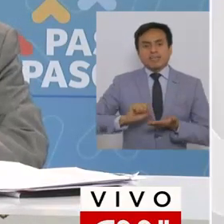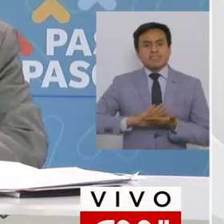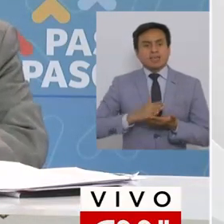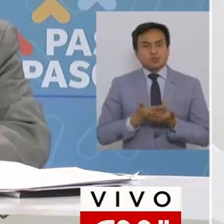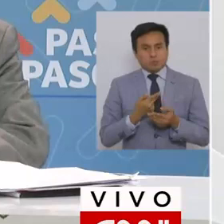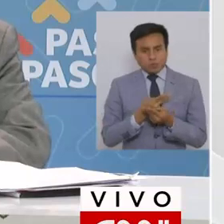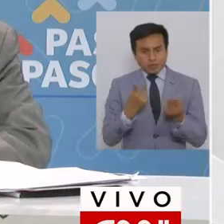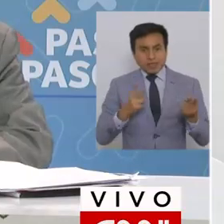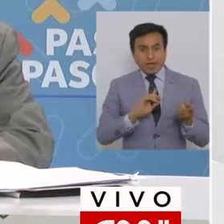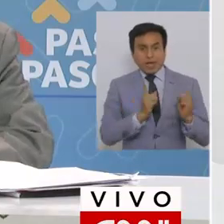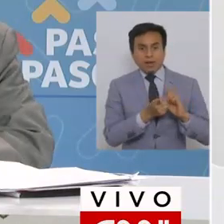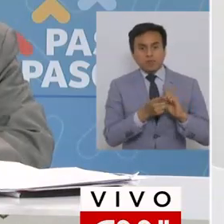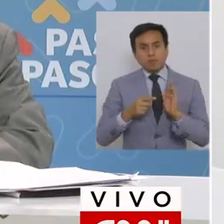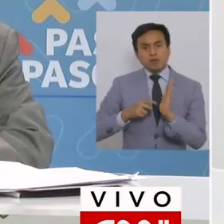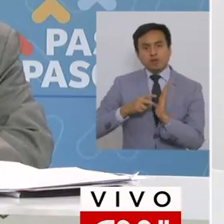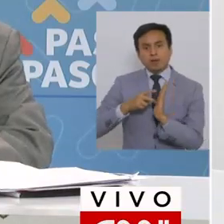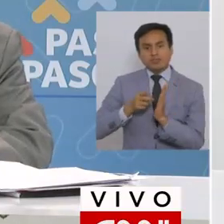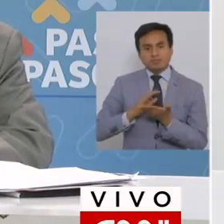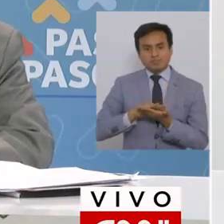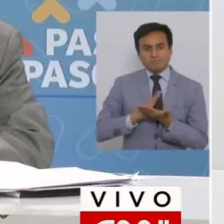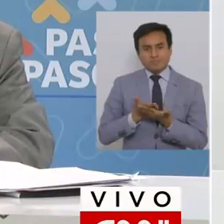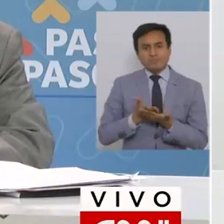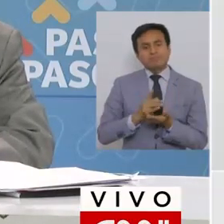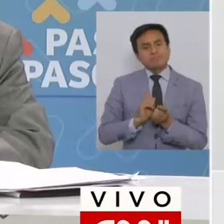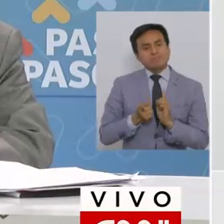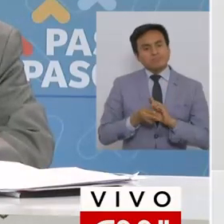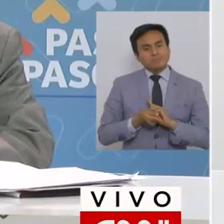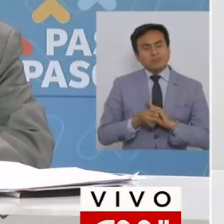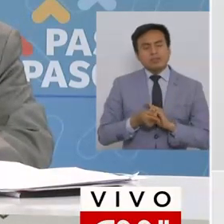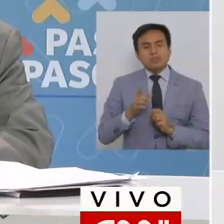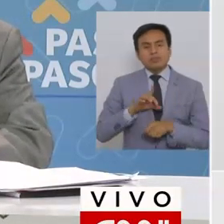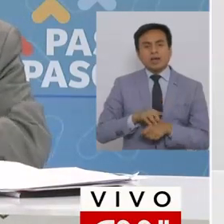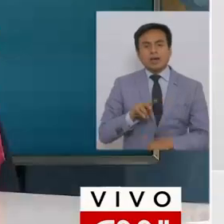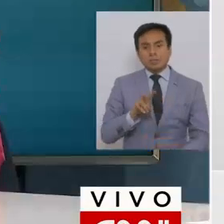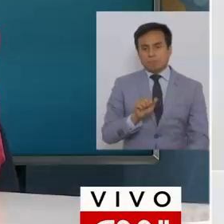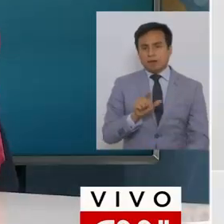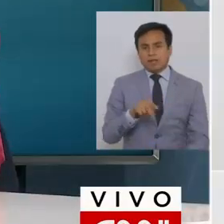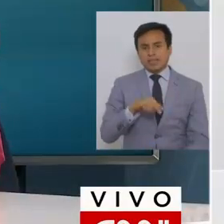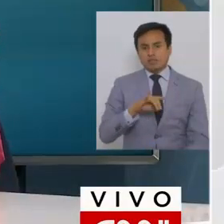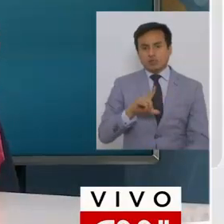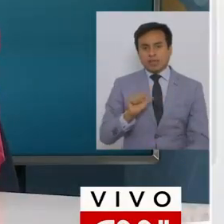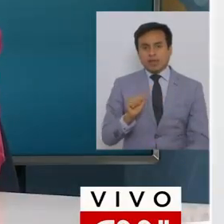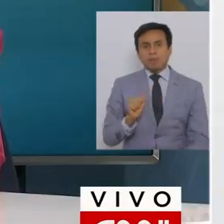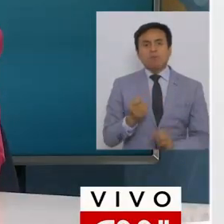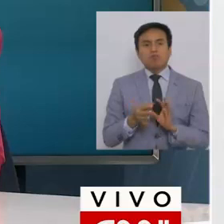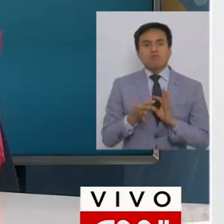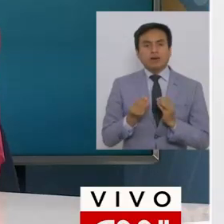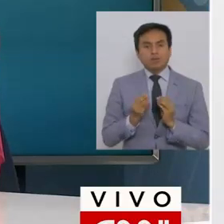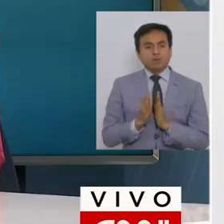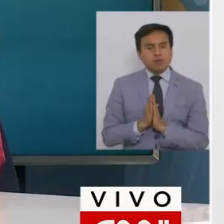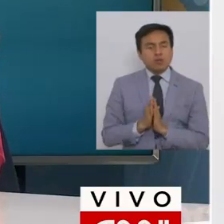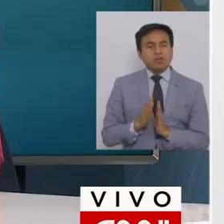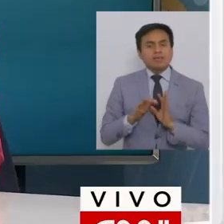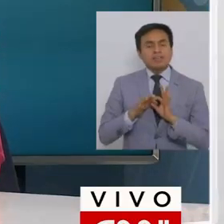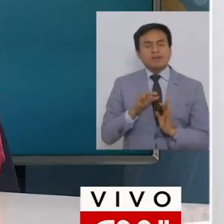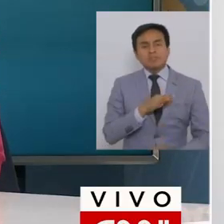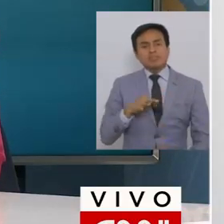nos dé a conocer los cambios en el paso a paso. Doctora Valenzuela, por favor. Muchas gracias, ministro. Buenos días a